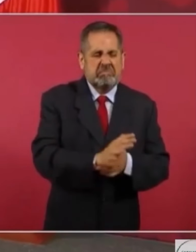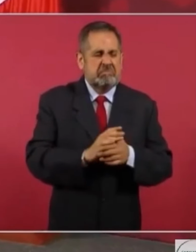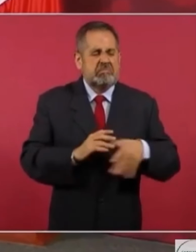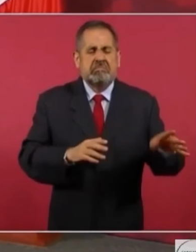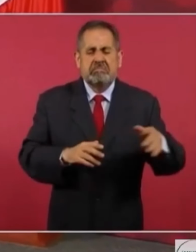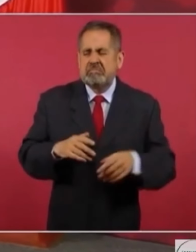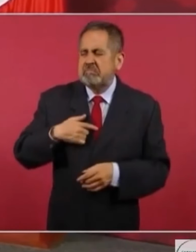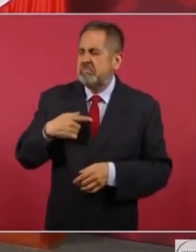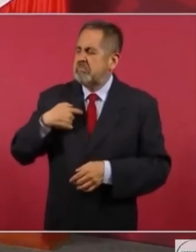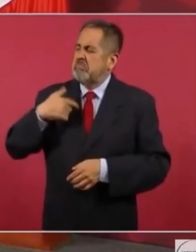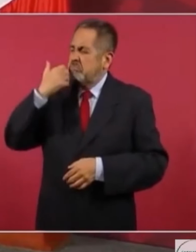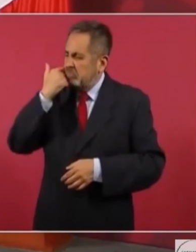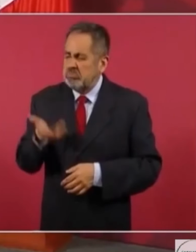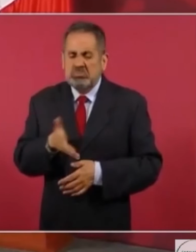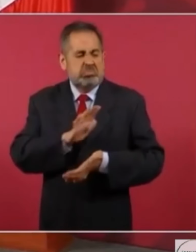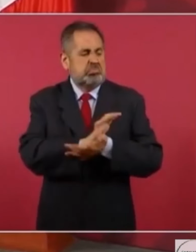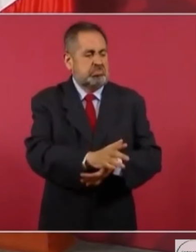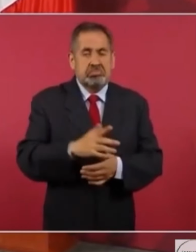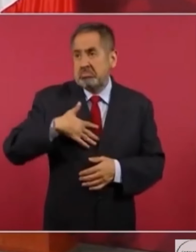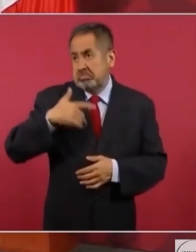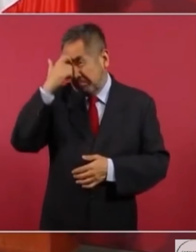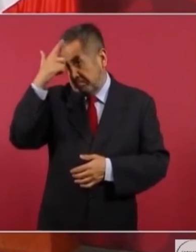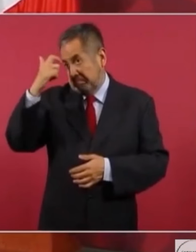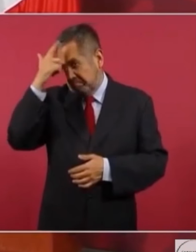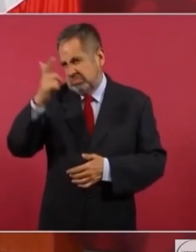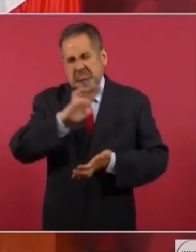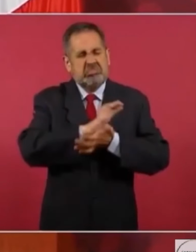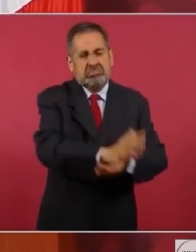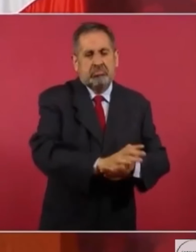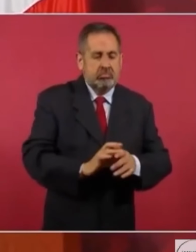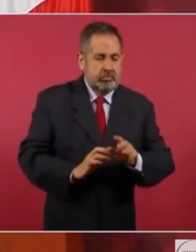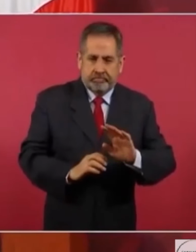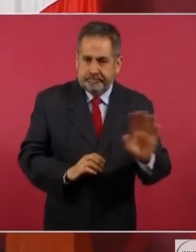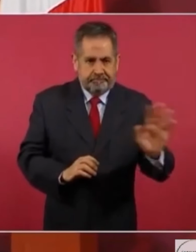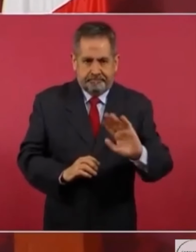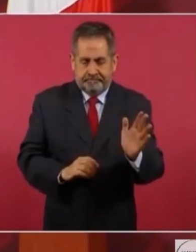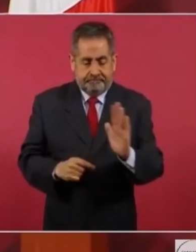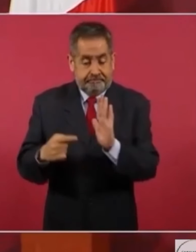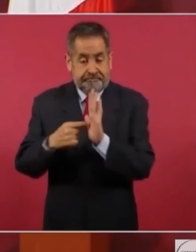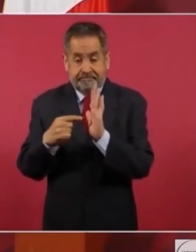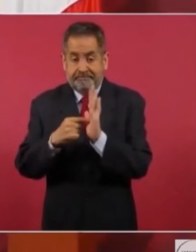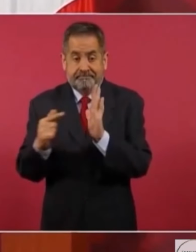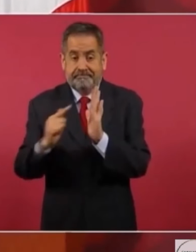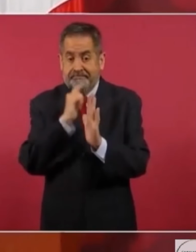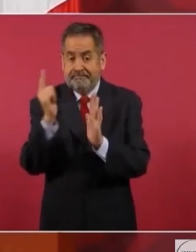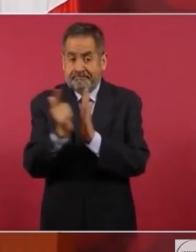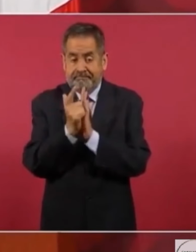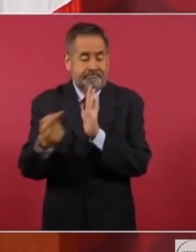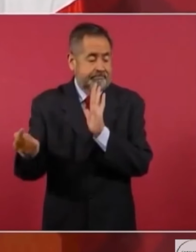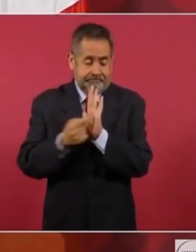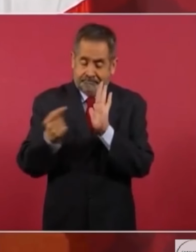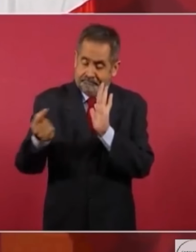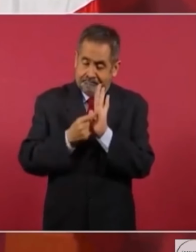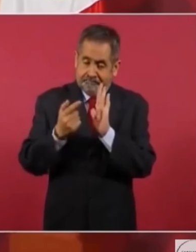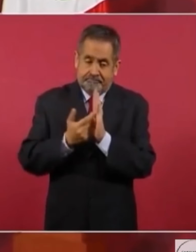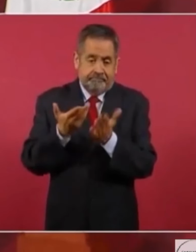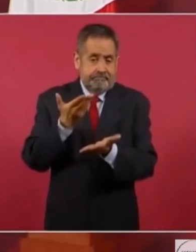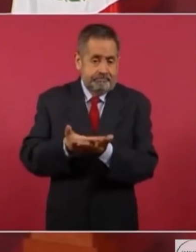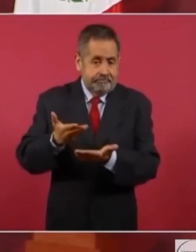capricho, no hay ocurrencias, todo tiene que tener fundamento, pruebas,